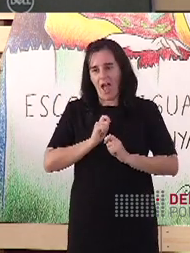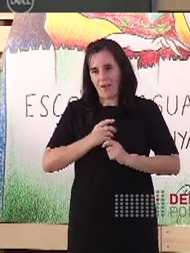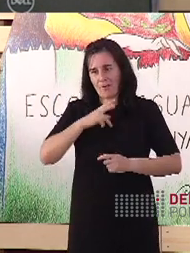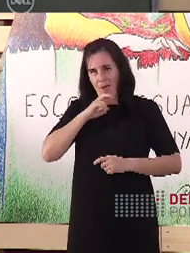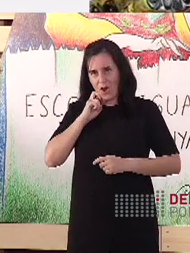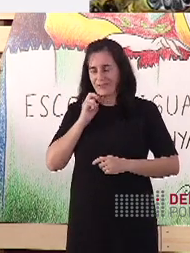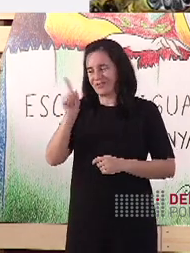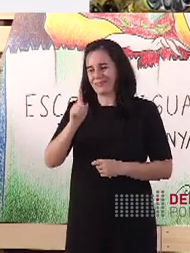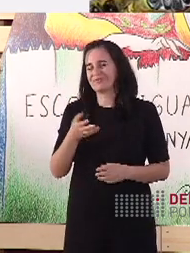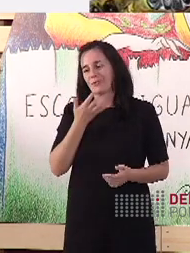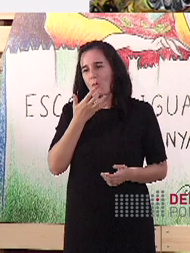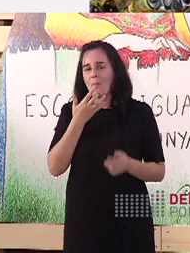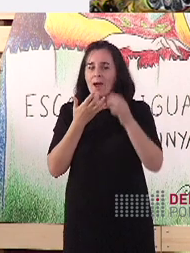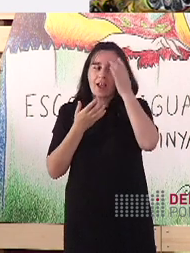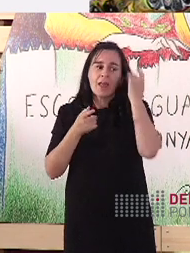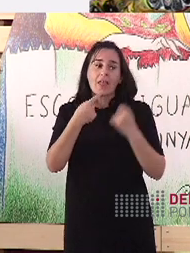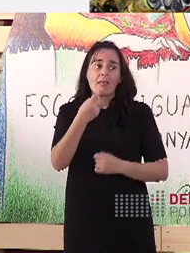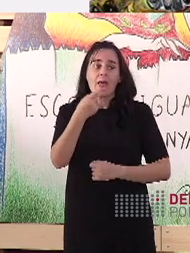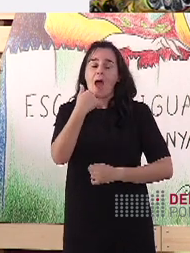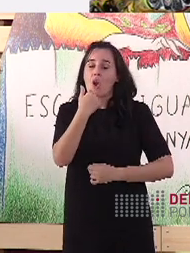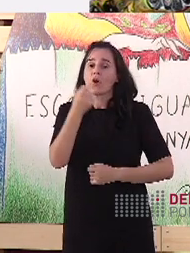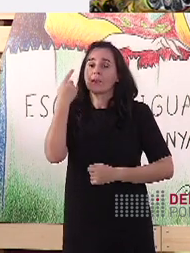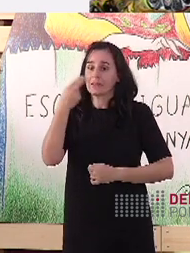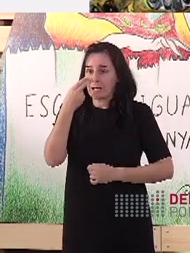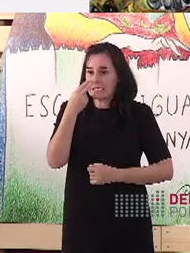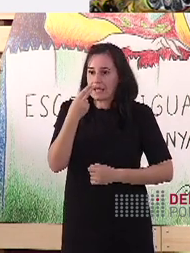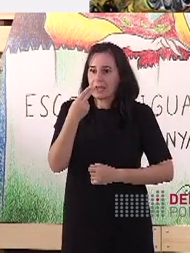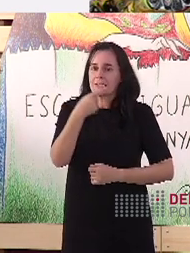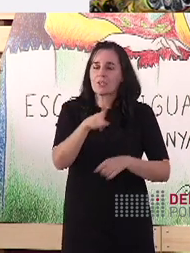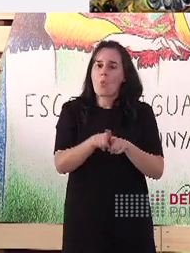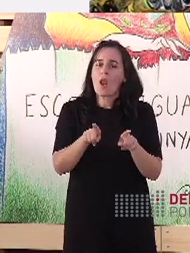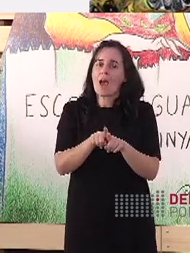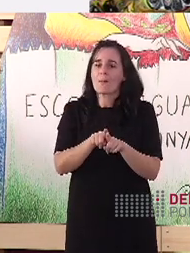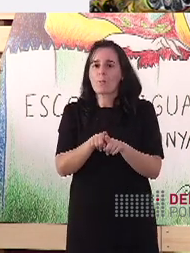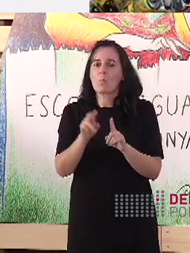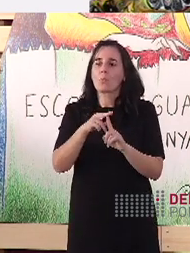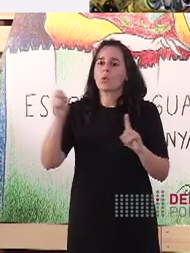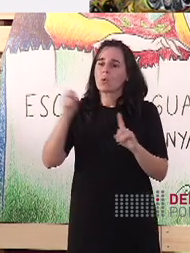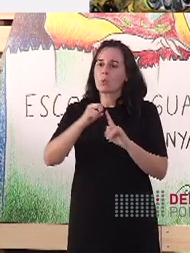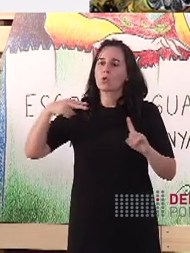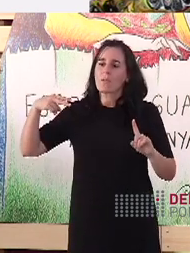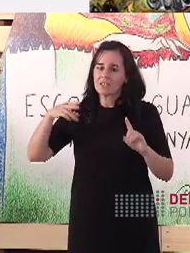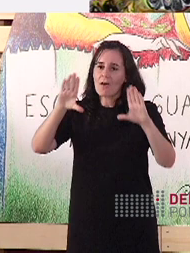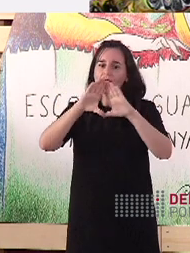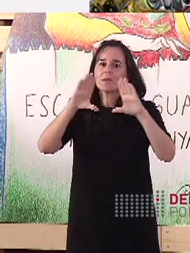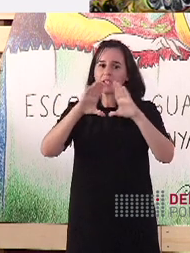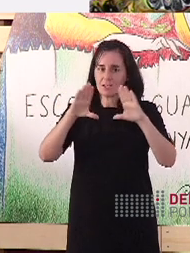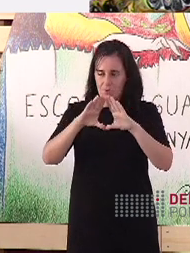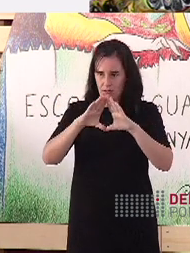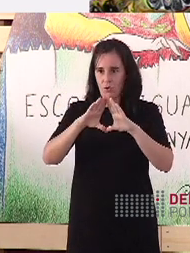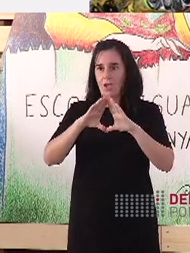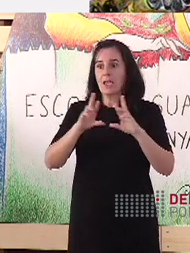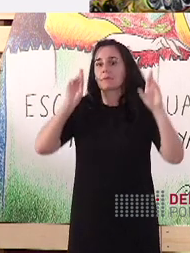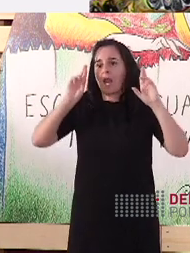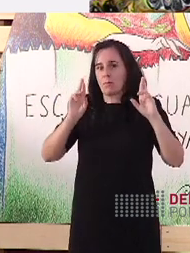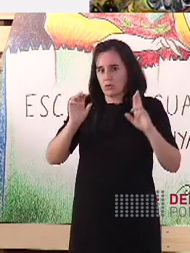Chomsky dice una cosa muy interesante, yo creo, y es el posicionamiento que desde el feminismo estamos, bueno, esperando que tengan los hombres